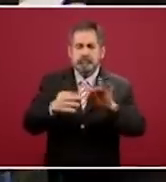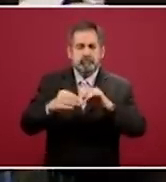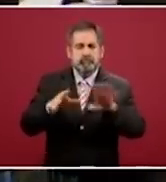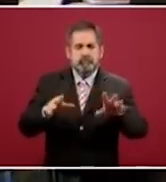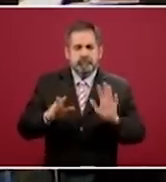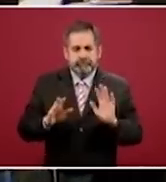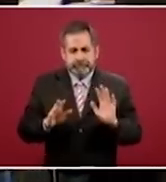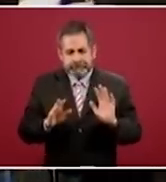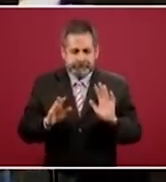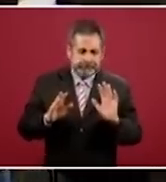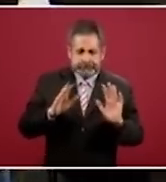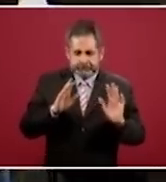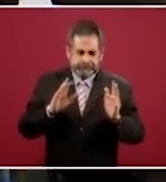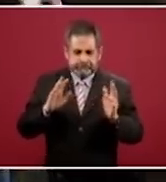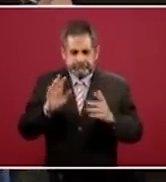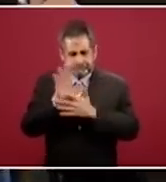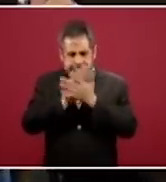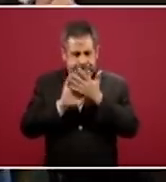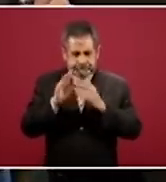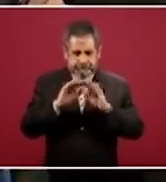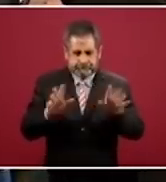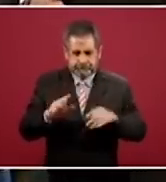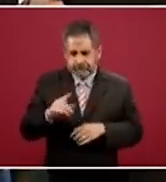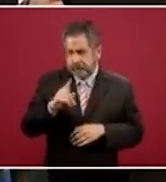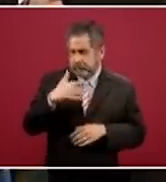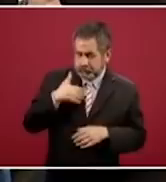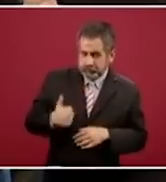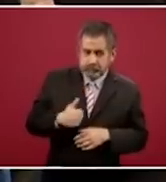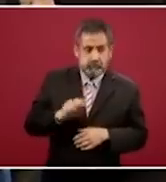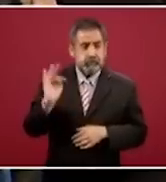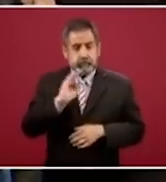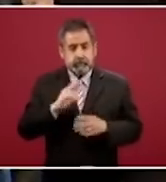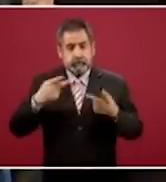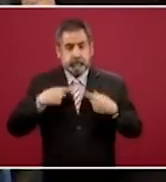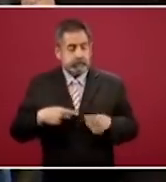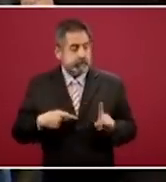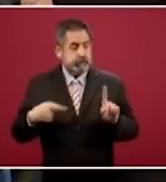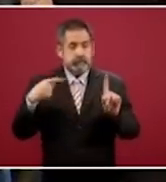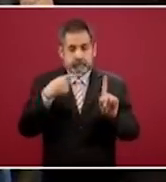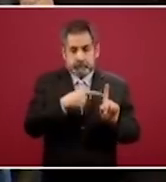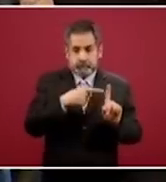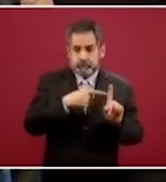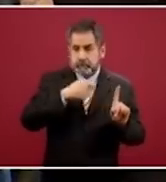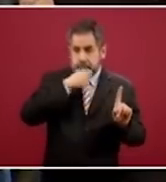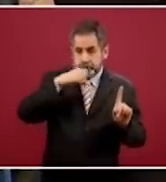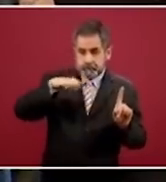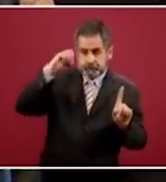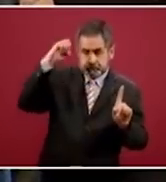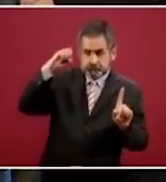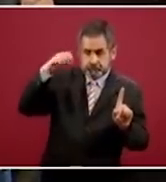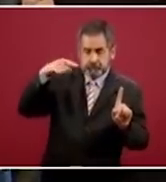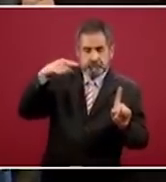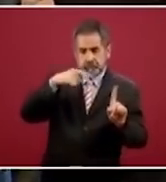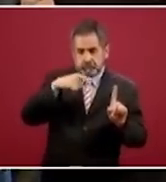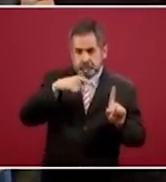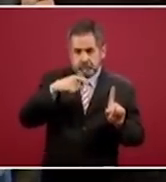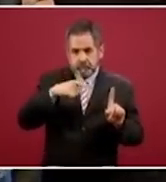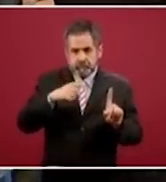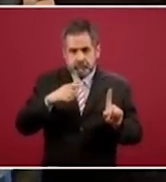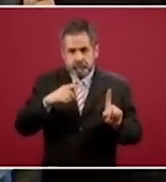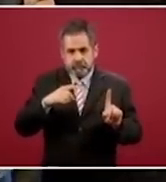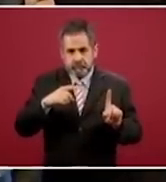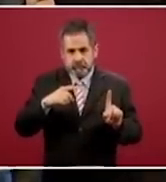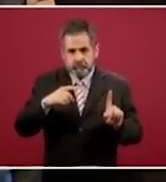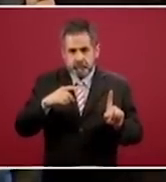puede también prestar a malas interpretaciones. ¿Dio a entender usted de que si una persona que es adulta, pero digamos de mi edad,